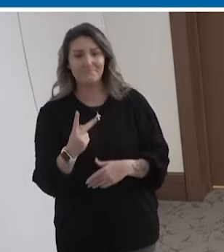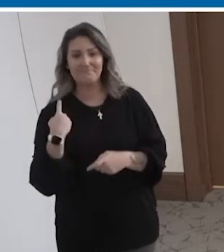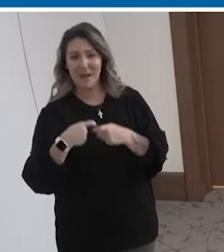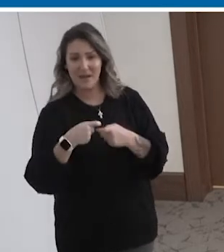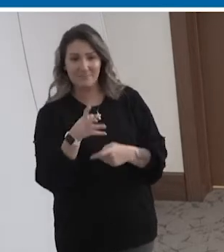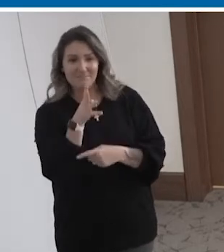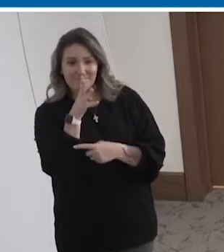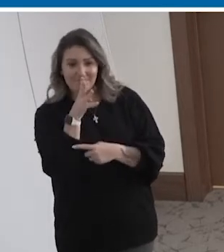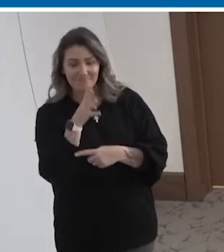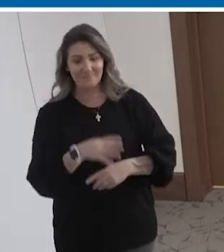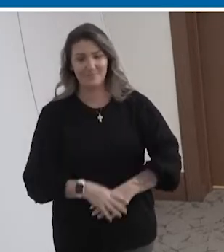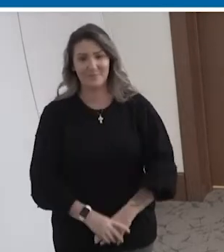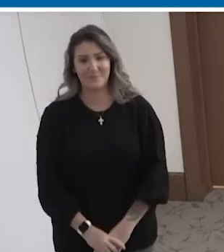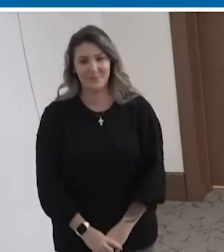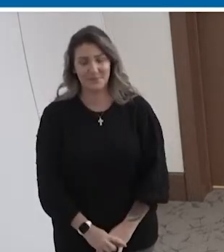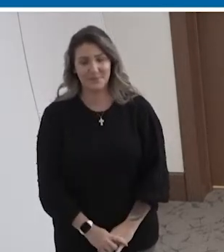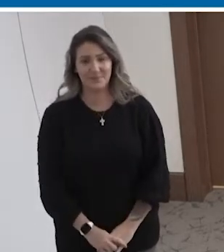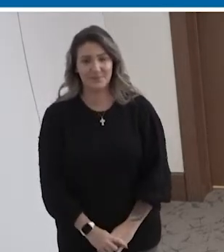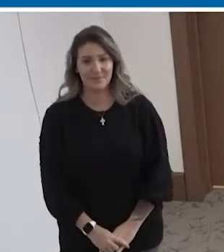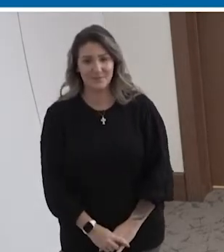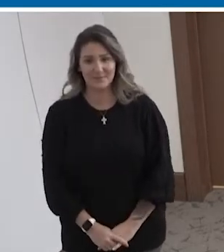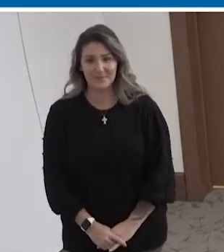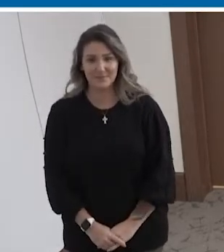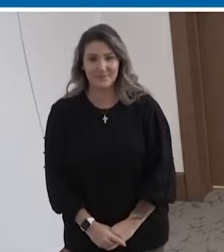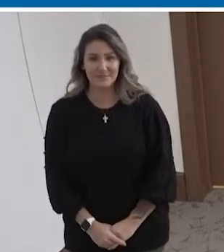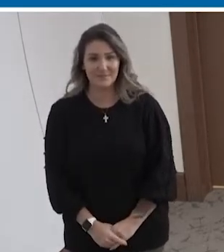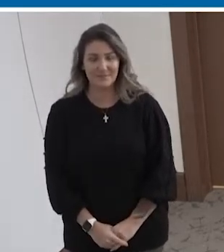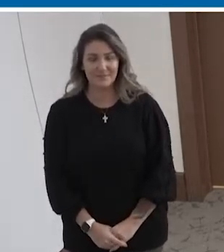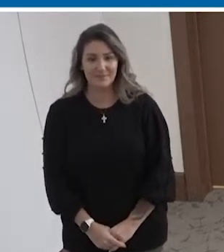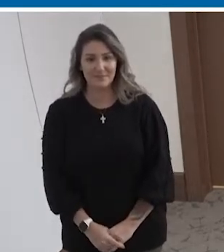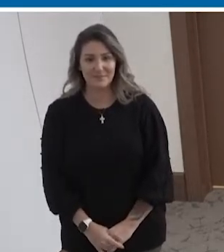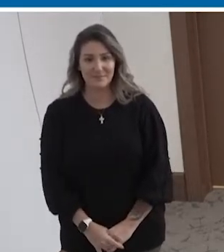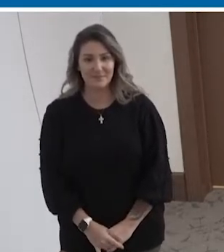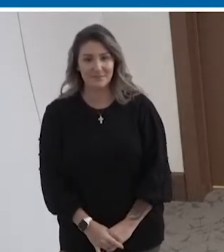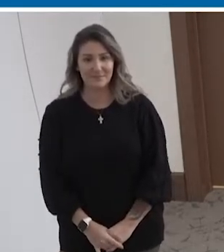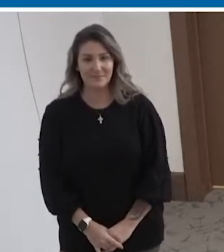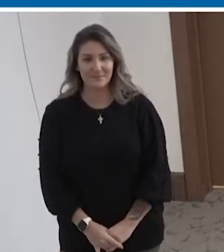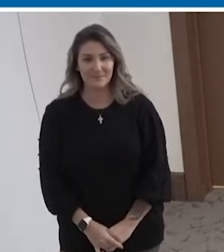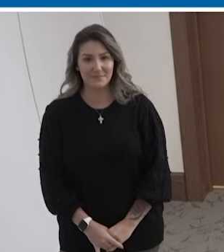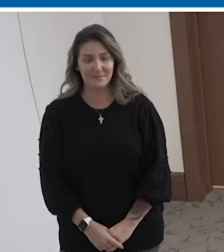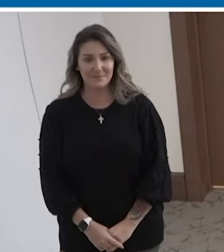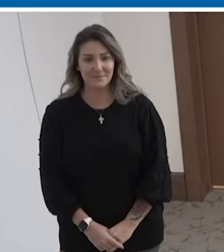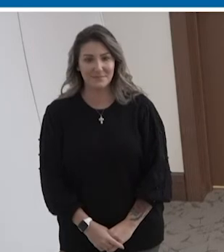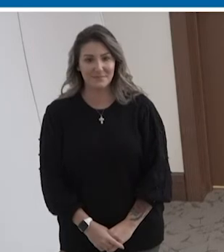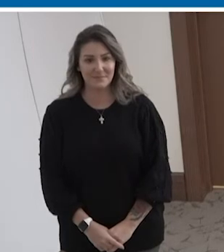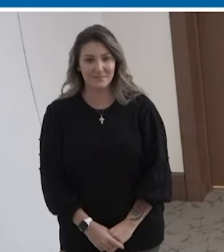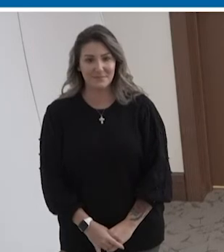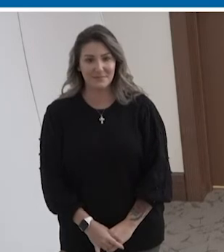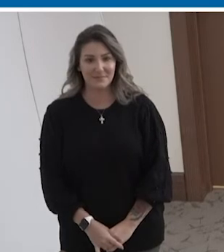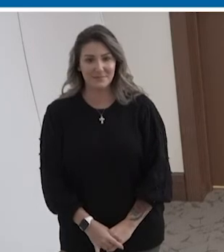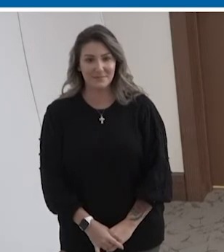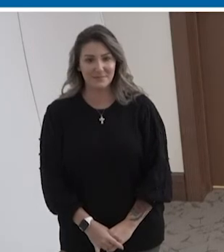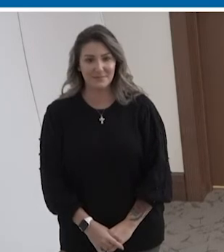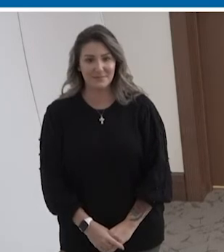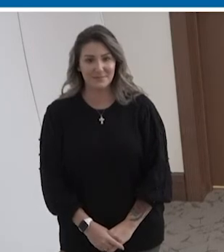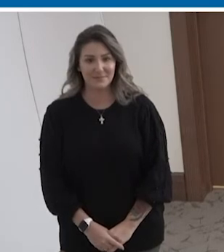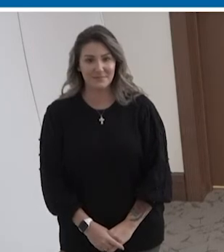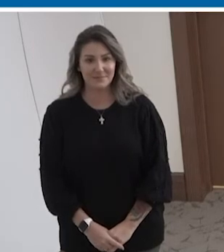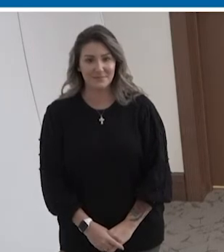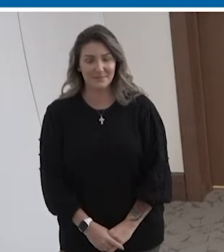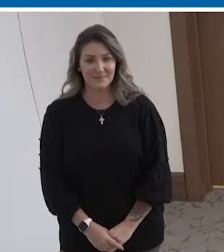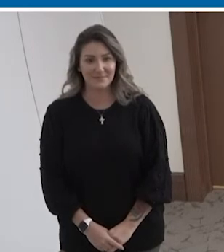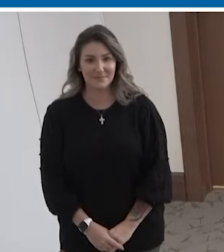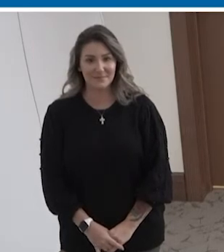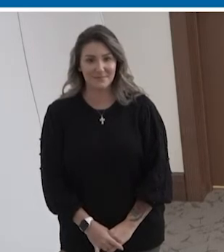es el traer exámenes o evaluaciones o tests del COVID-19 a estudiantes y personal en